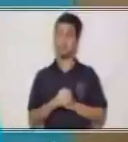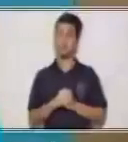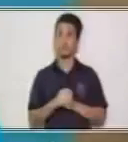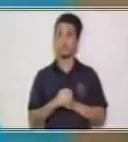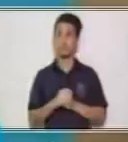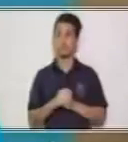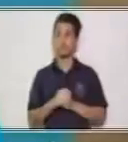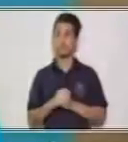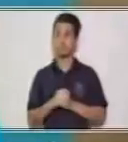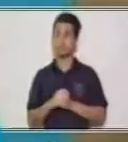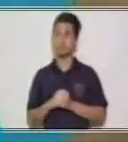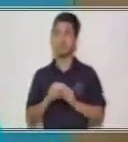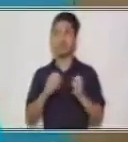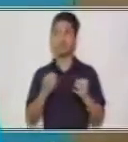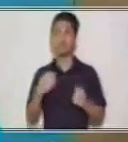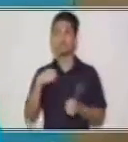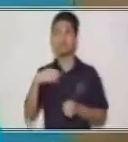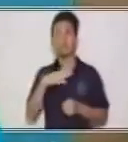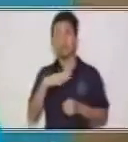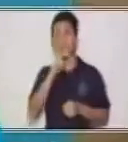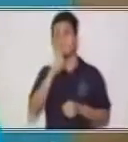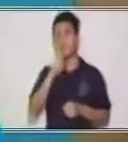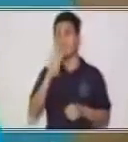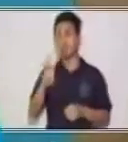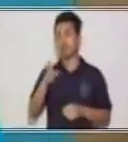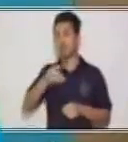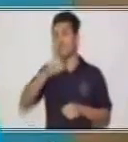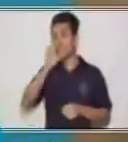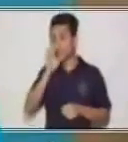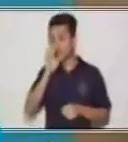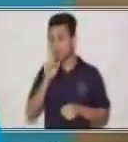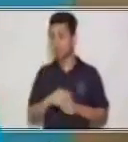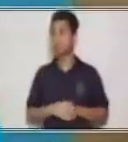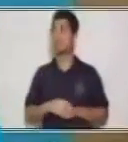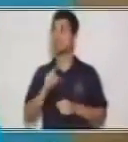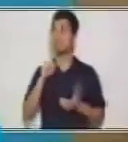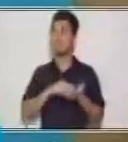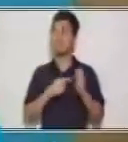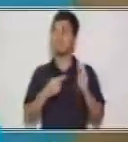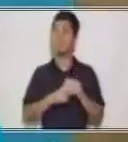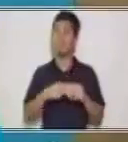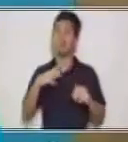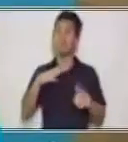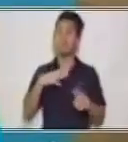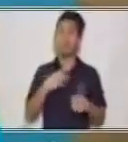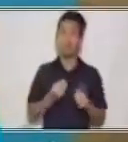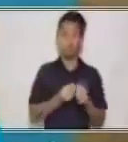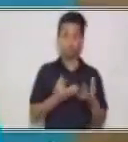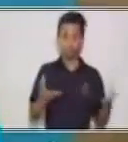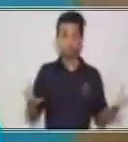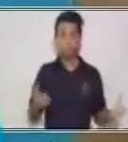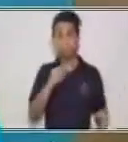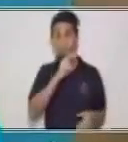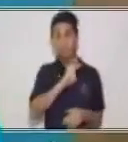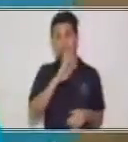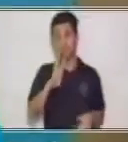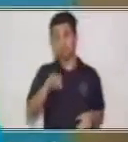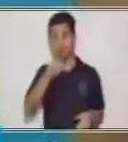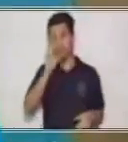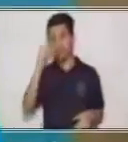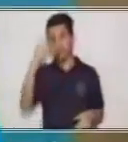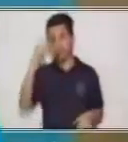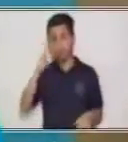Entonces se obtuvieron 24 vasos. Quiere decir que tenemos disponibles 24 vasos para